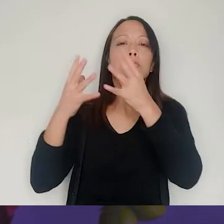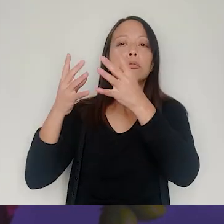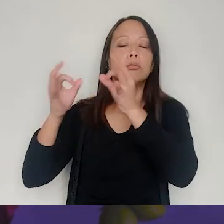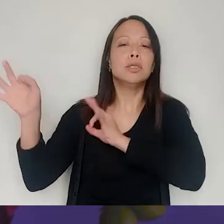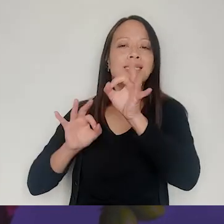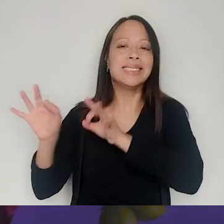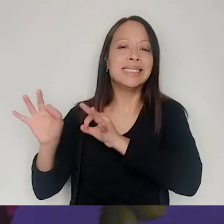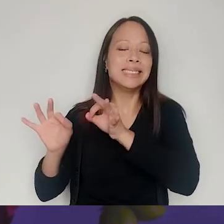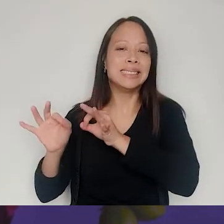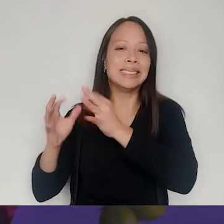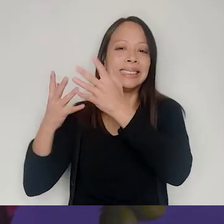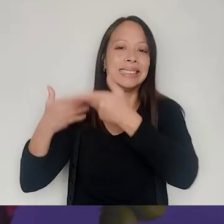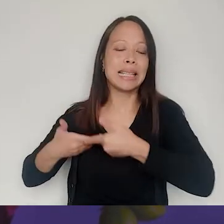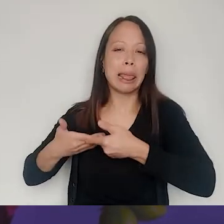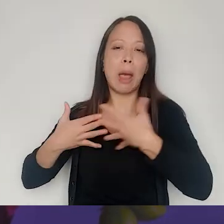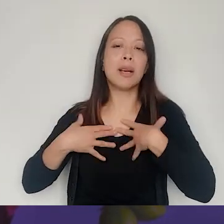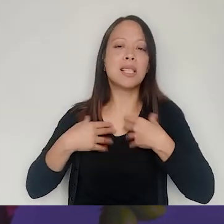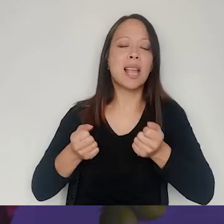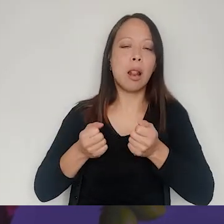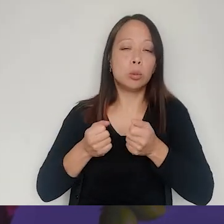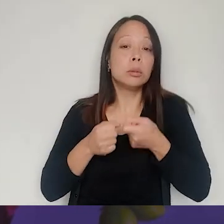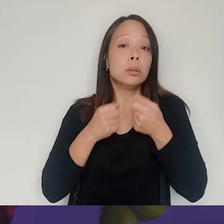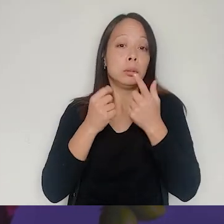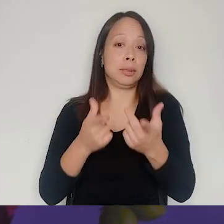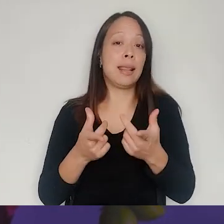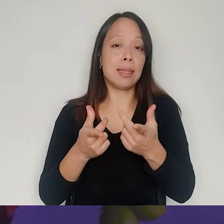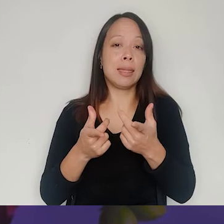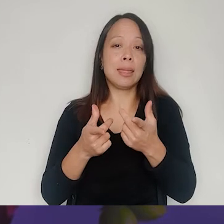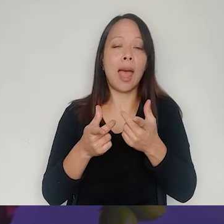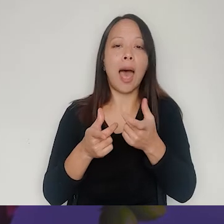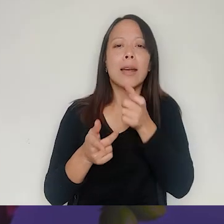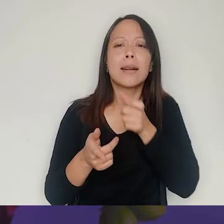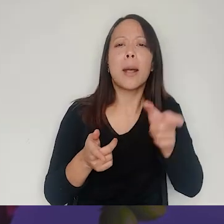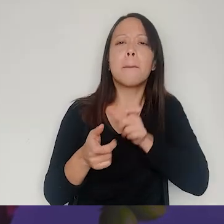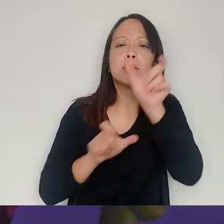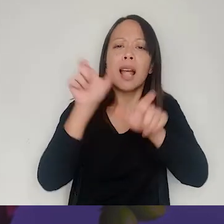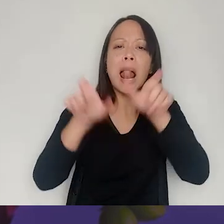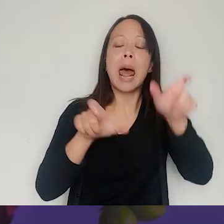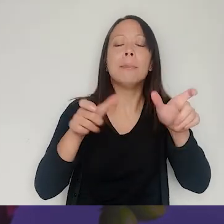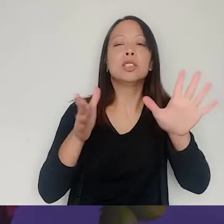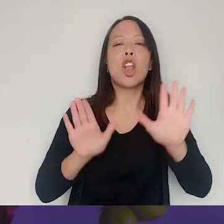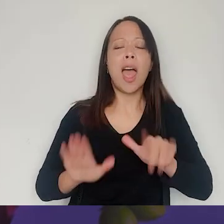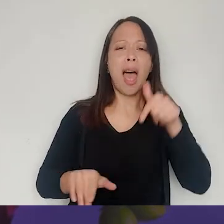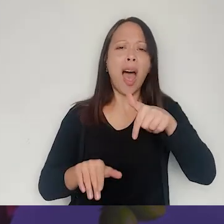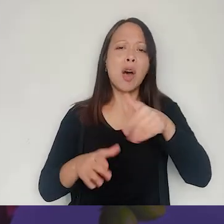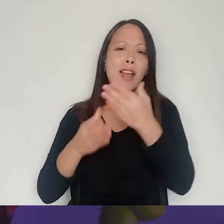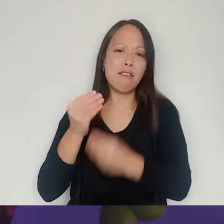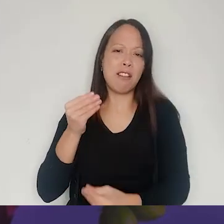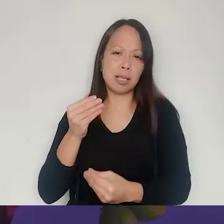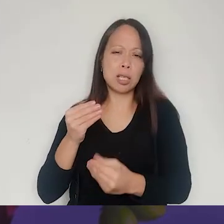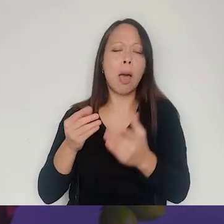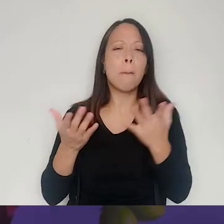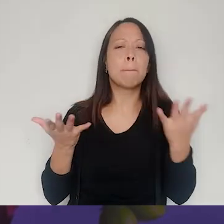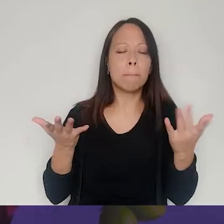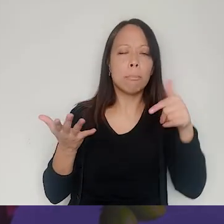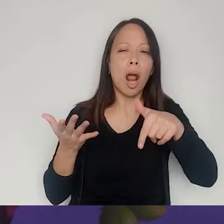nuestra cobertura en salud que nos permitan dar respuesta a nuestras necesidades. En muchos casos frustrados, pero por lo menos sabemos dónde queremos llegar,